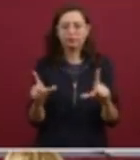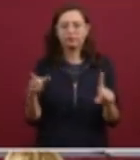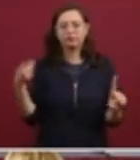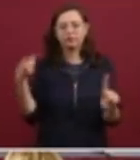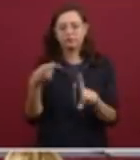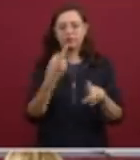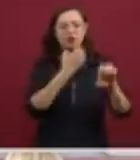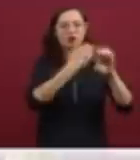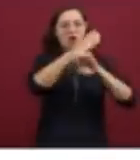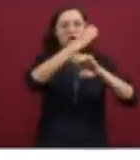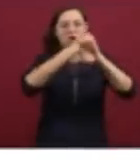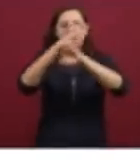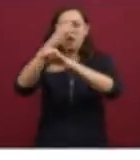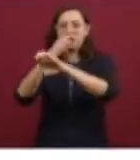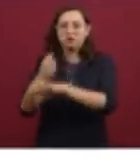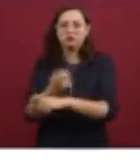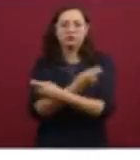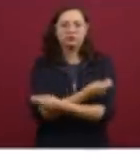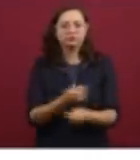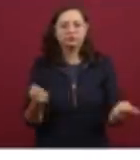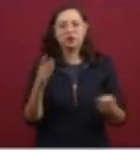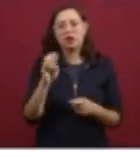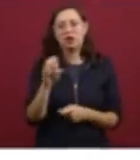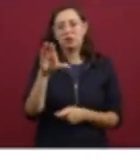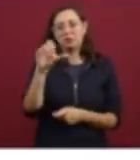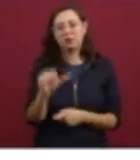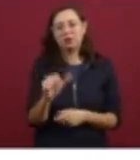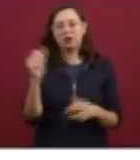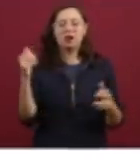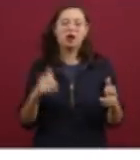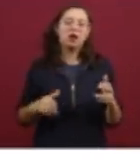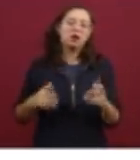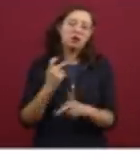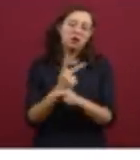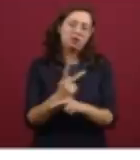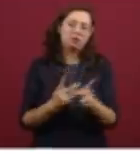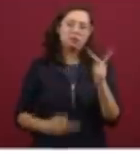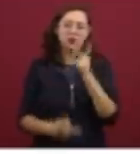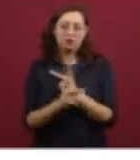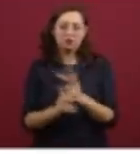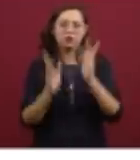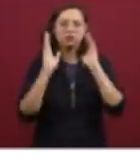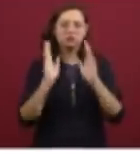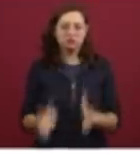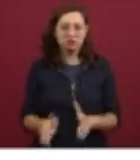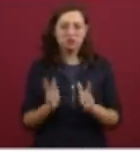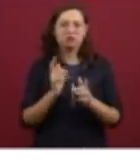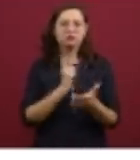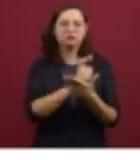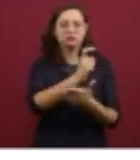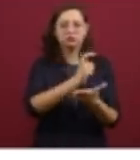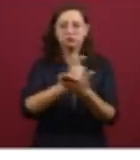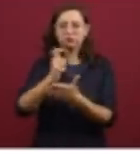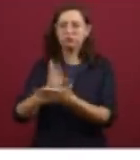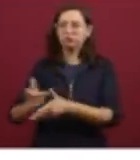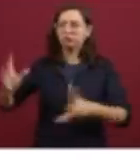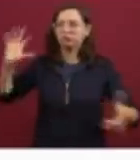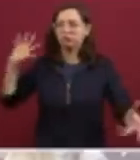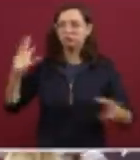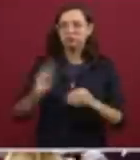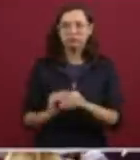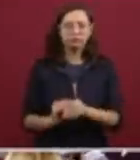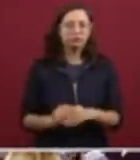entidad federativa de las becas de educación media superior que han sido dispersadas hasta este